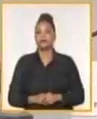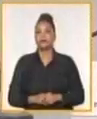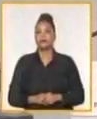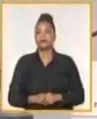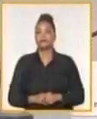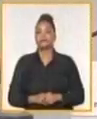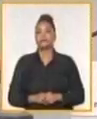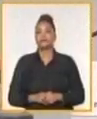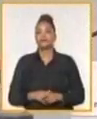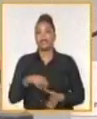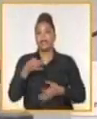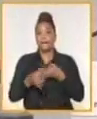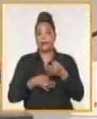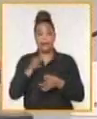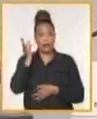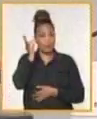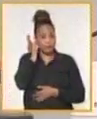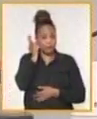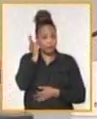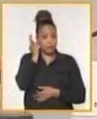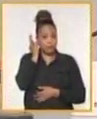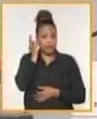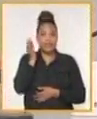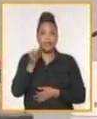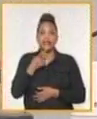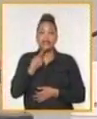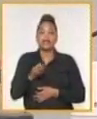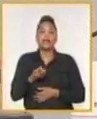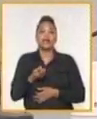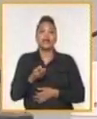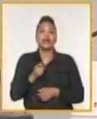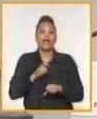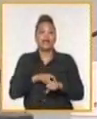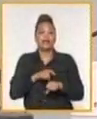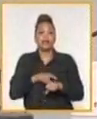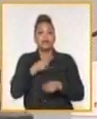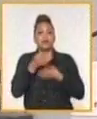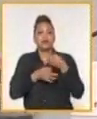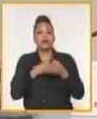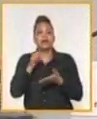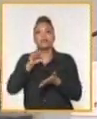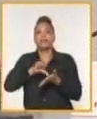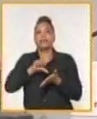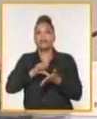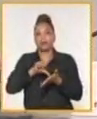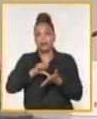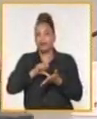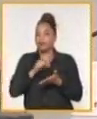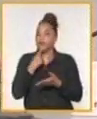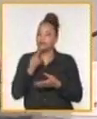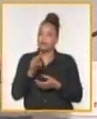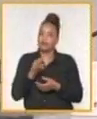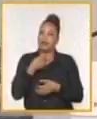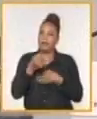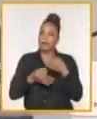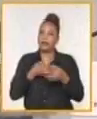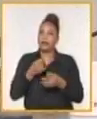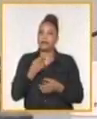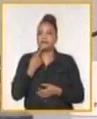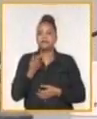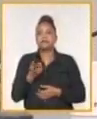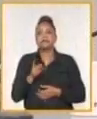Bueno, decía María Elena que no había tenido todavía un tiempo de hablar sobre Irán dentro de la situación. De alguna manera por